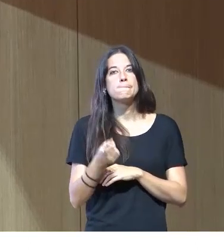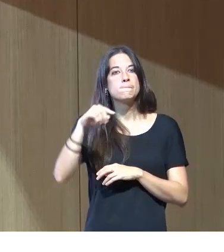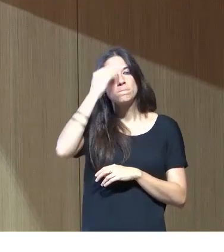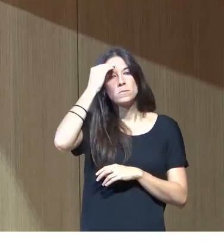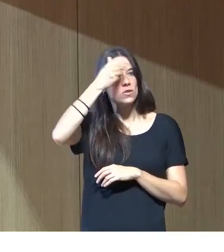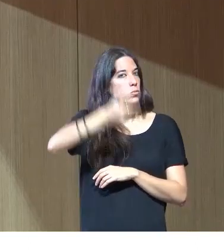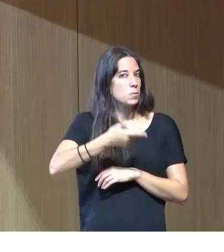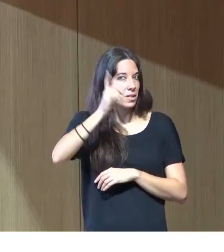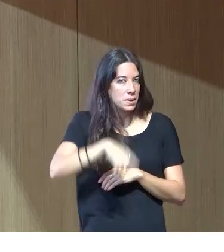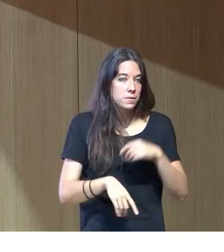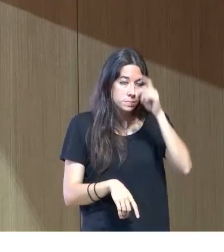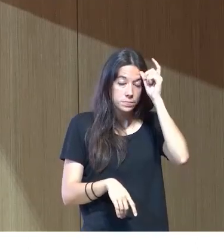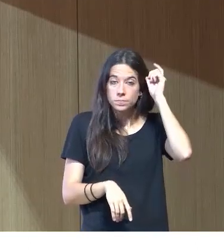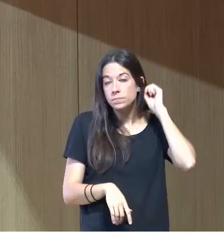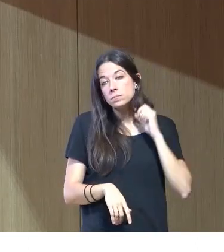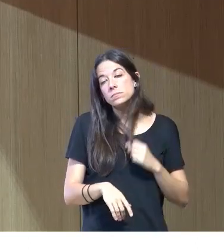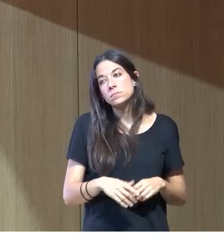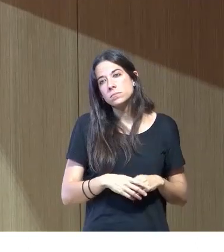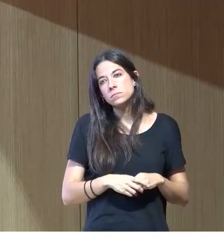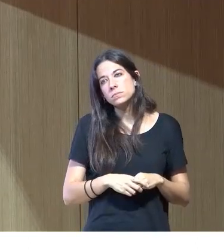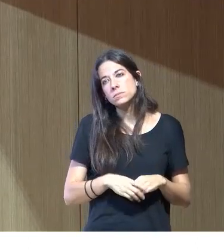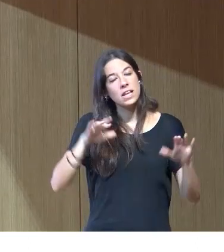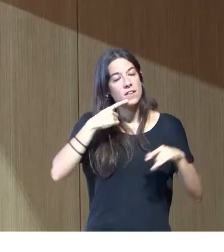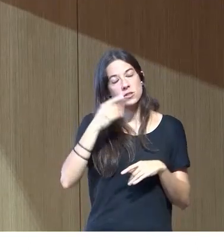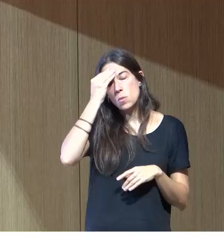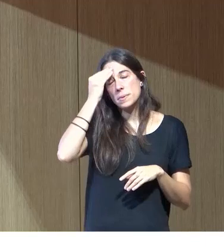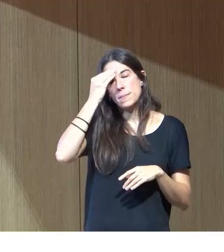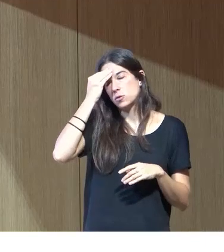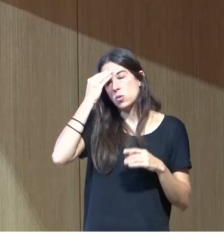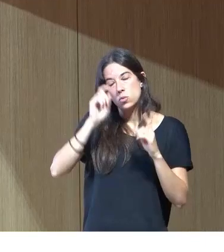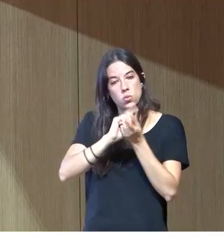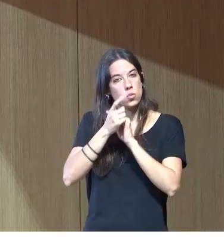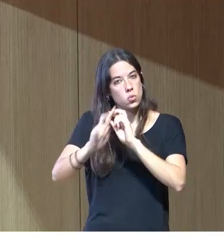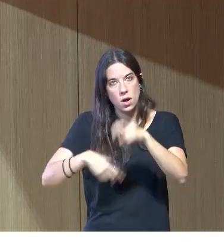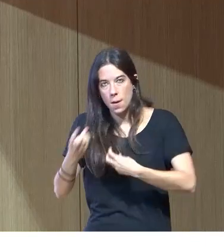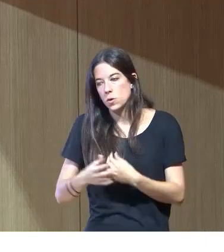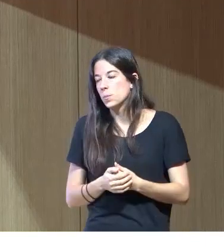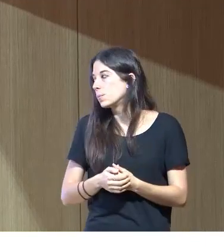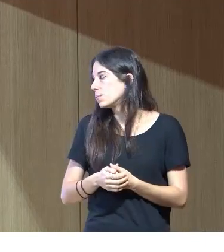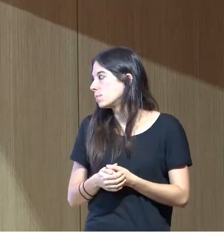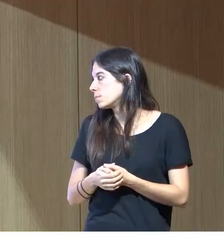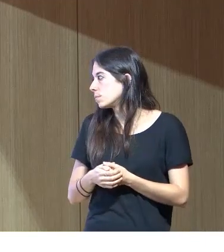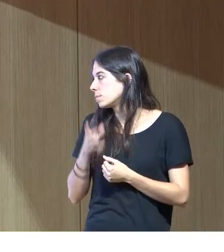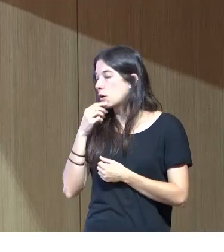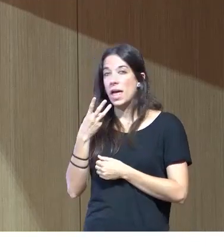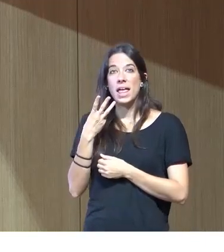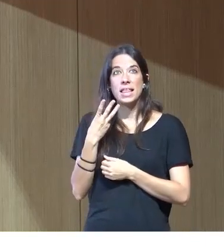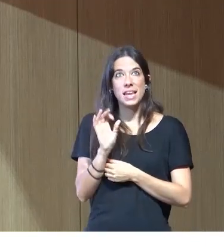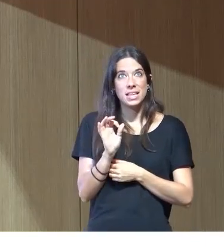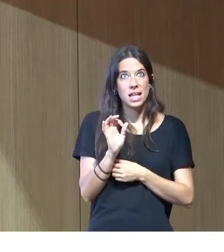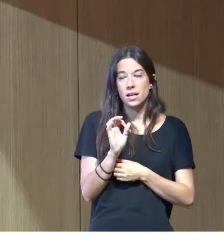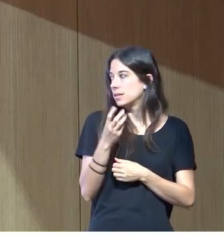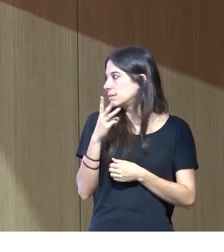un aldabonazo no y un cambio de paradigma os voy a dar la palabra 30 minutitos no